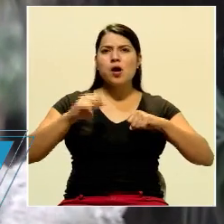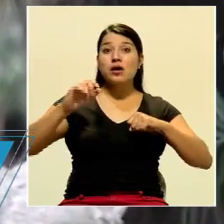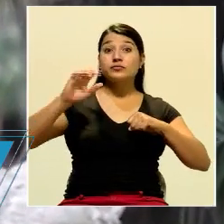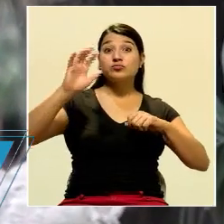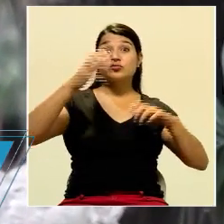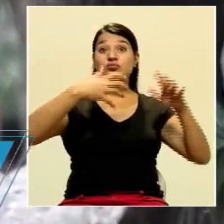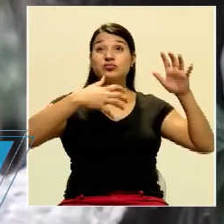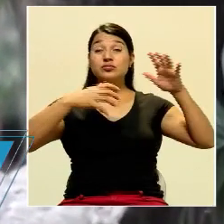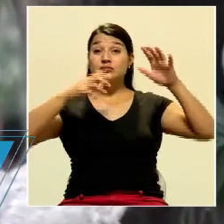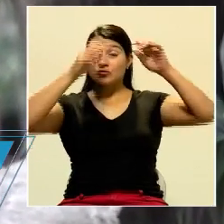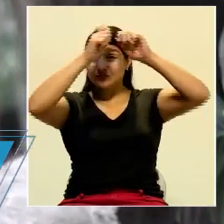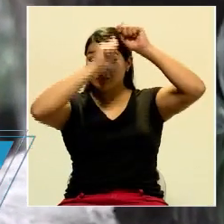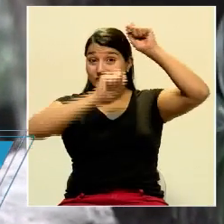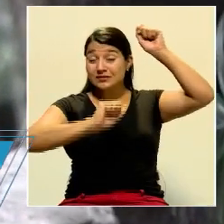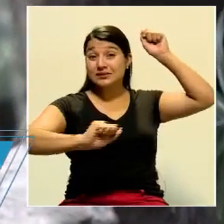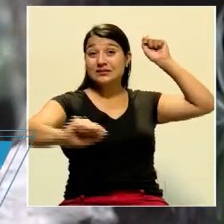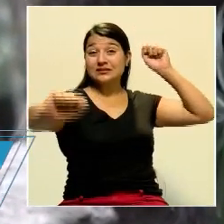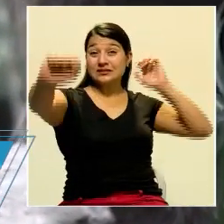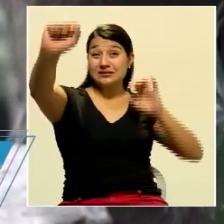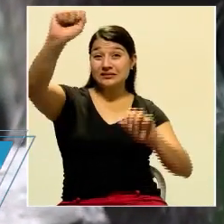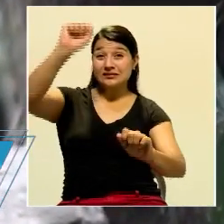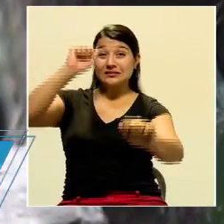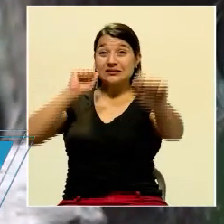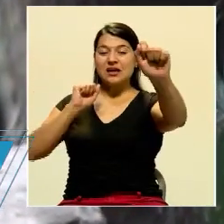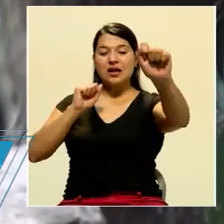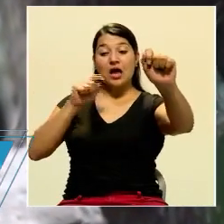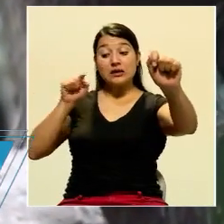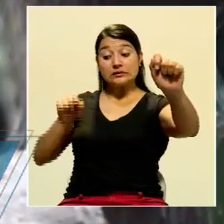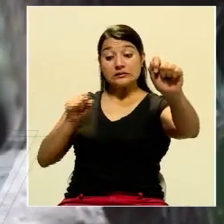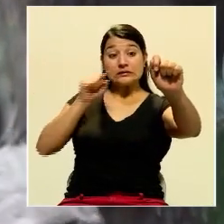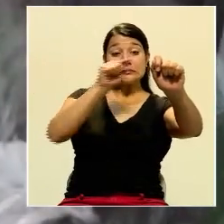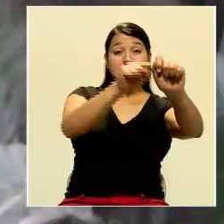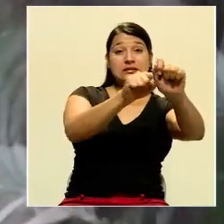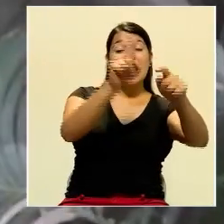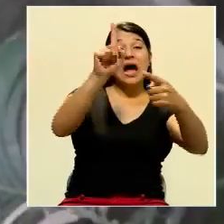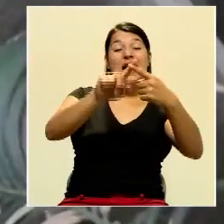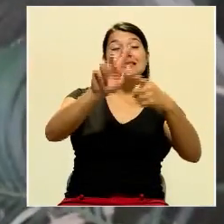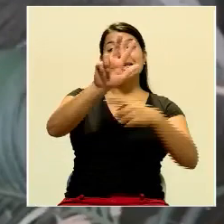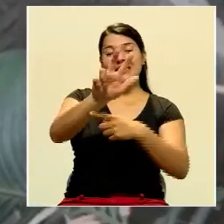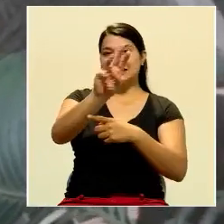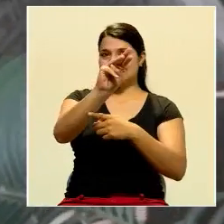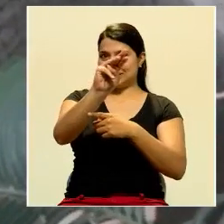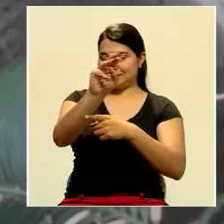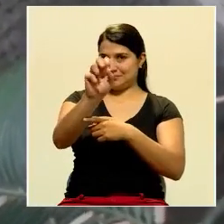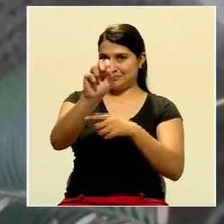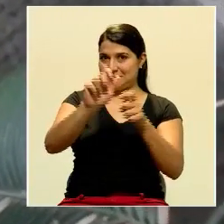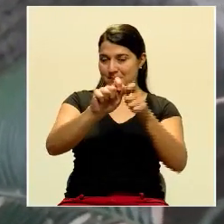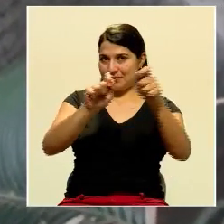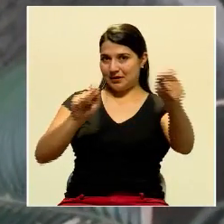metros por brazada e incluso dar saltos de hasta 10 metros de un árbol a otro.